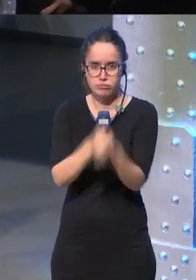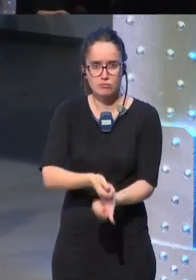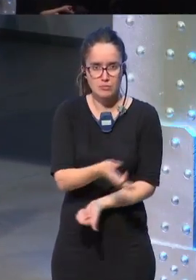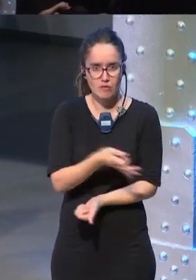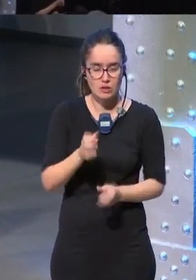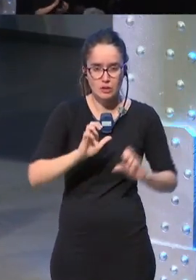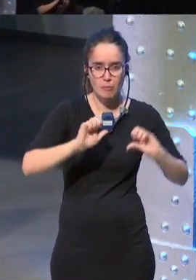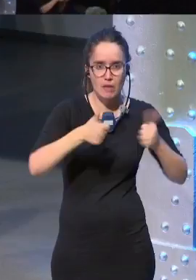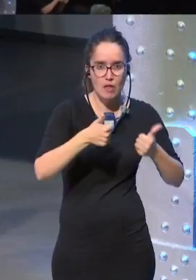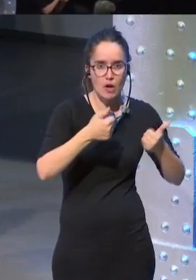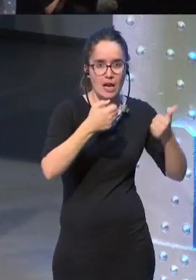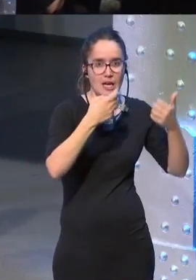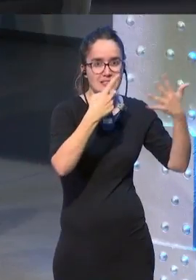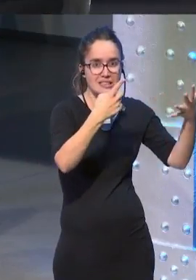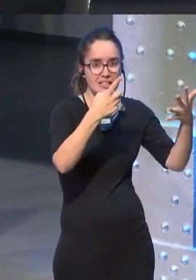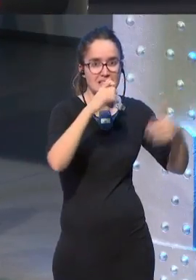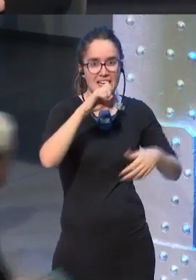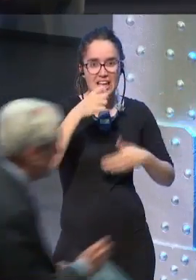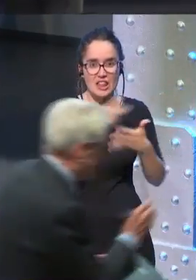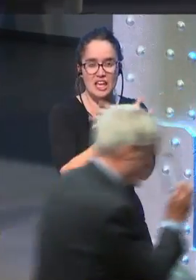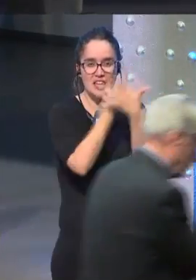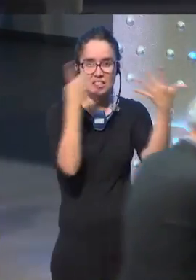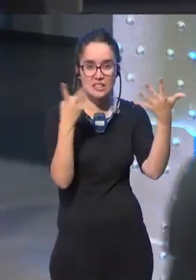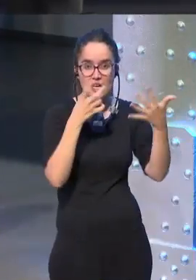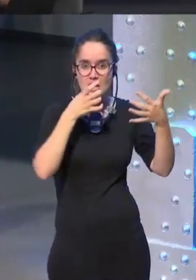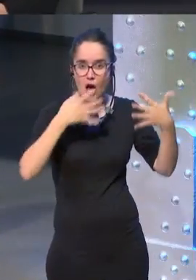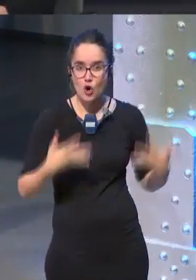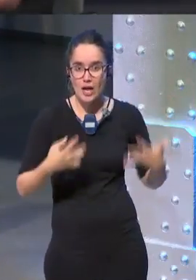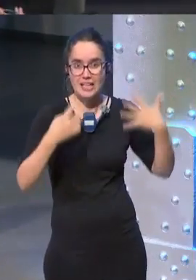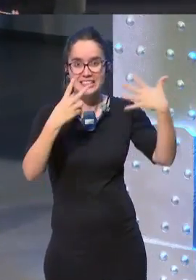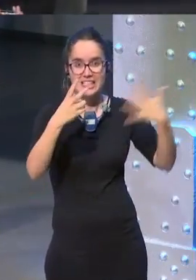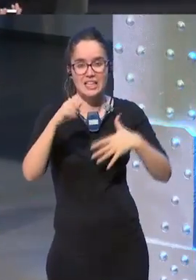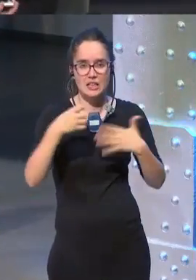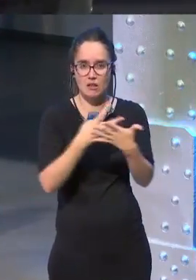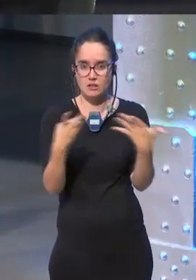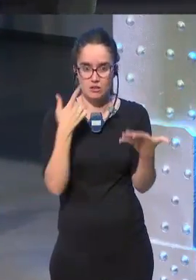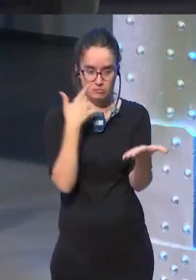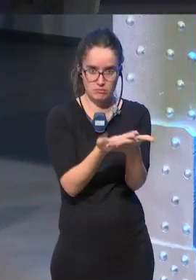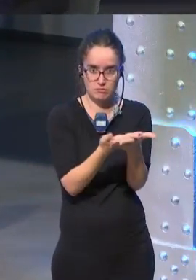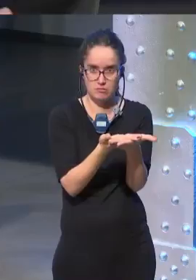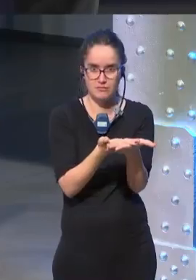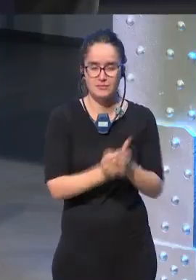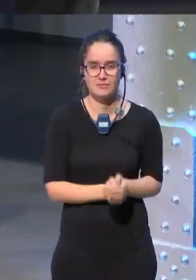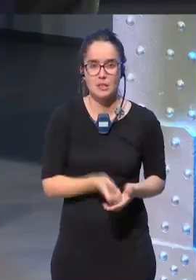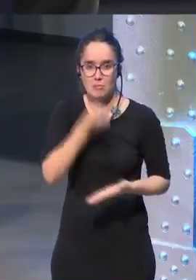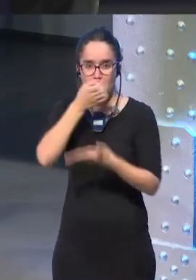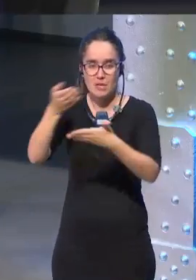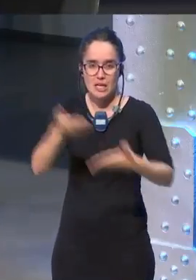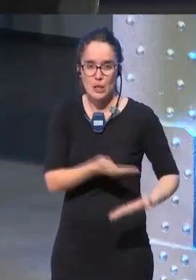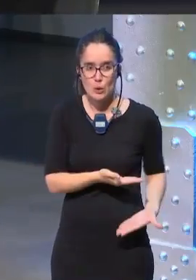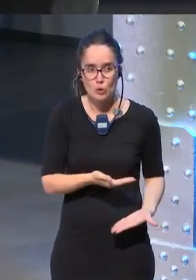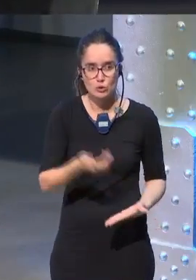Sí, empezaste a las 6:17 y son las 7:17, lo he comprobado. Bueno,